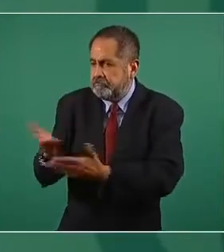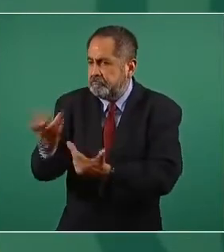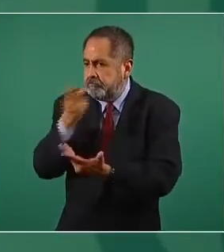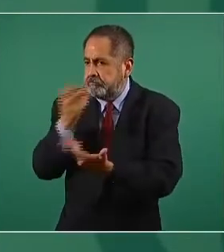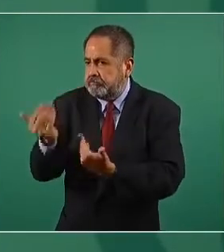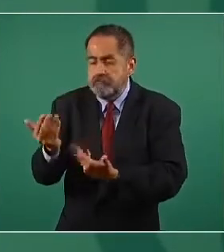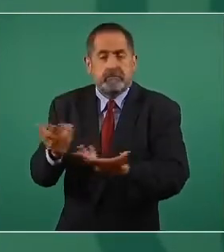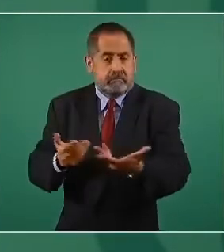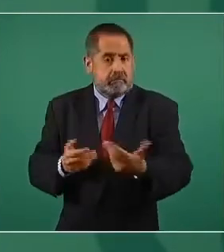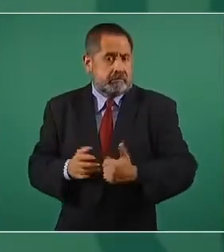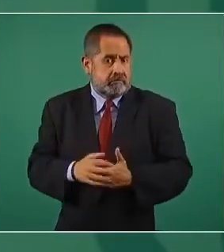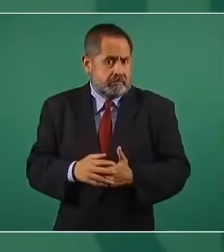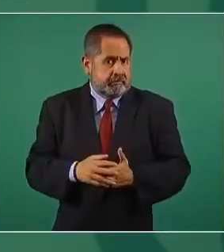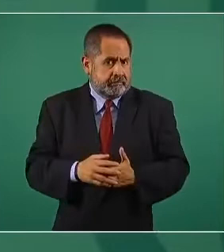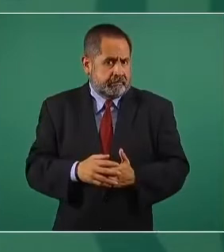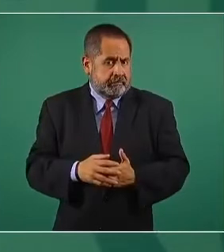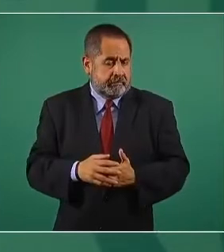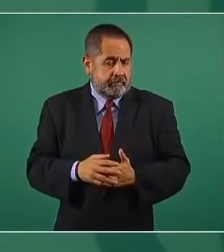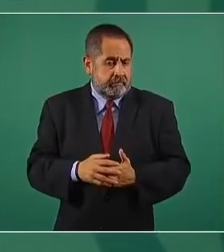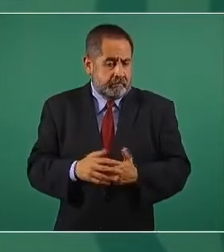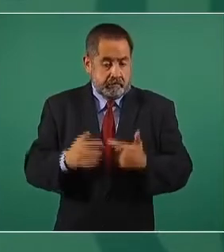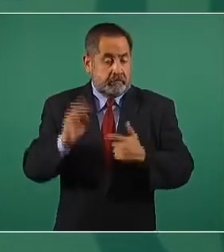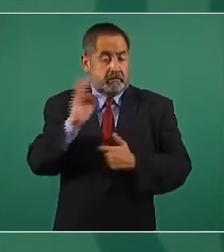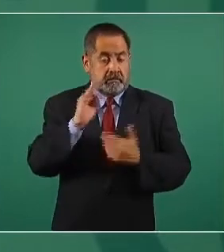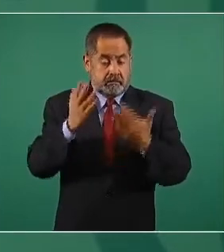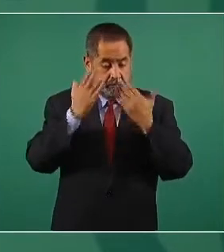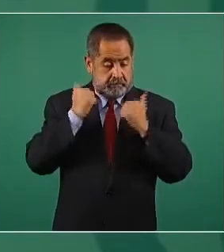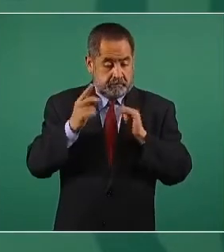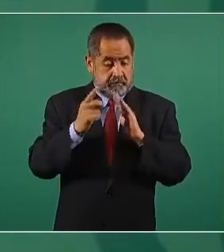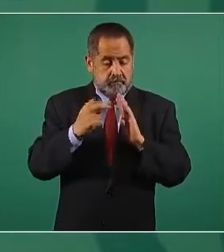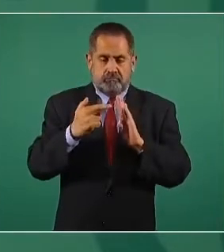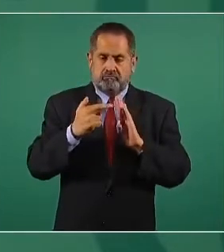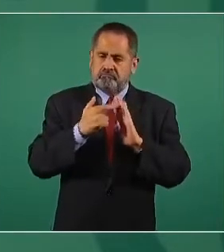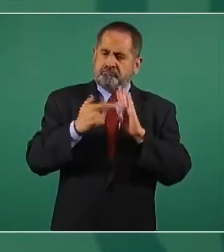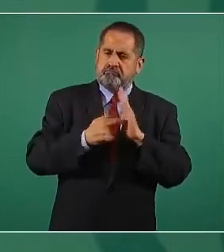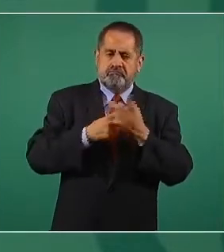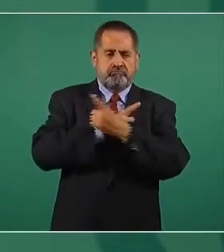Y luego, si no hay principios,